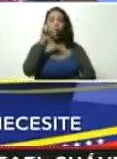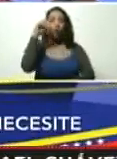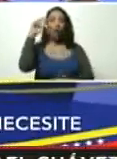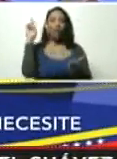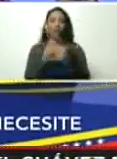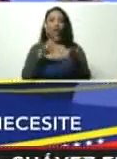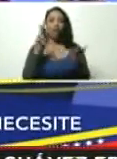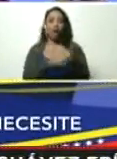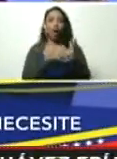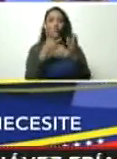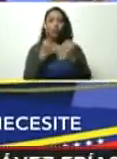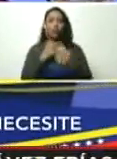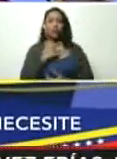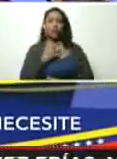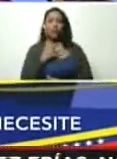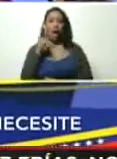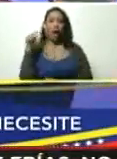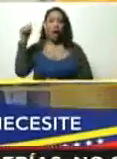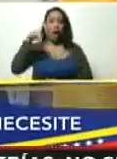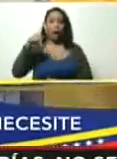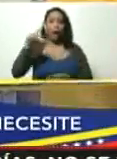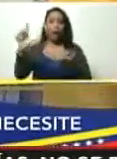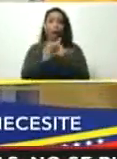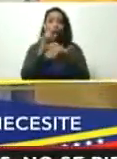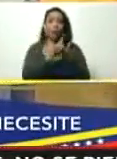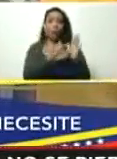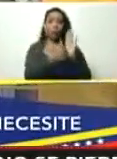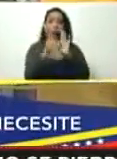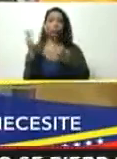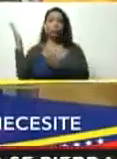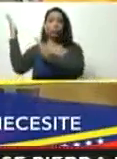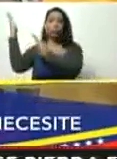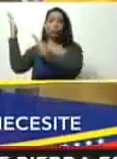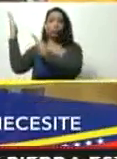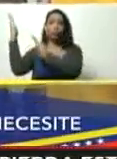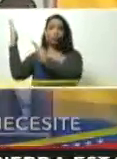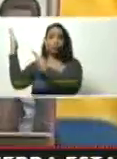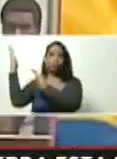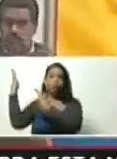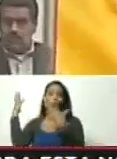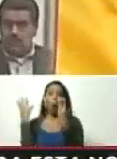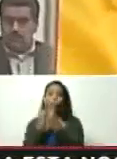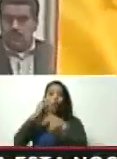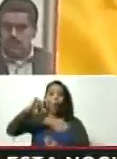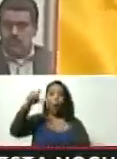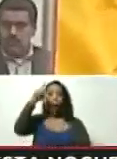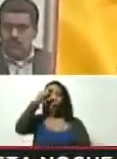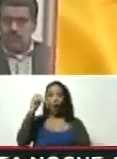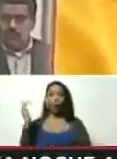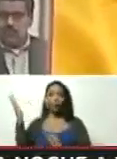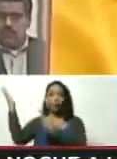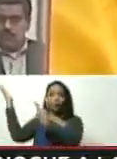tan sentida. Este libro que presentamos hoy, del compañero Jorge Arriaza Montserrat,